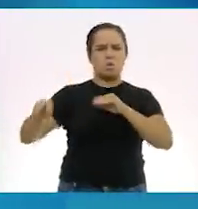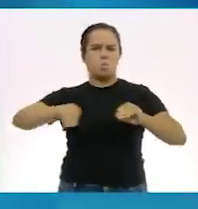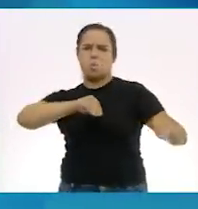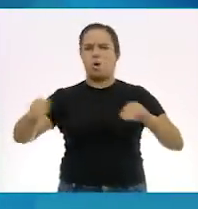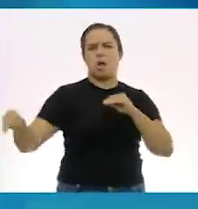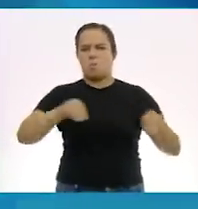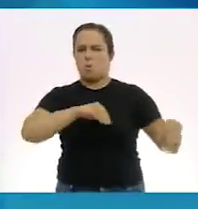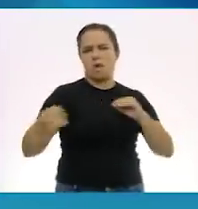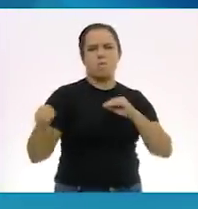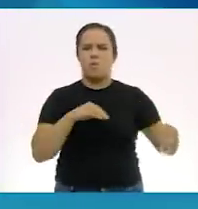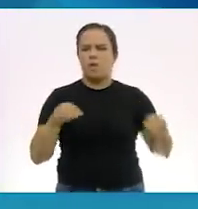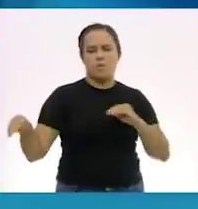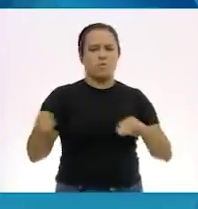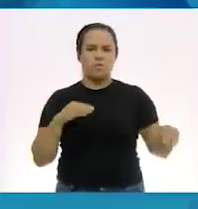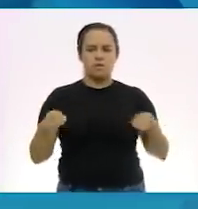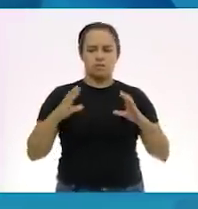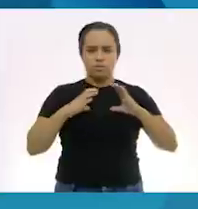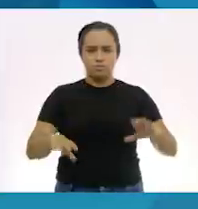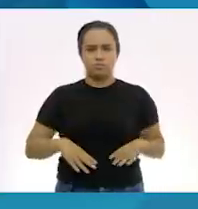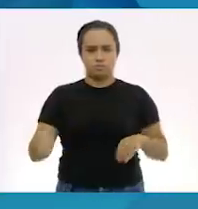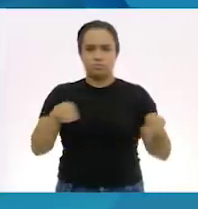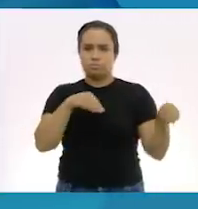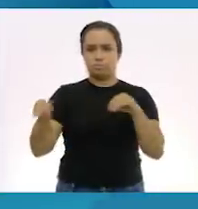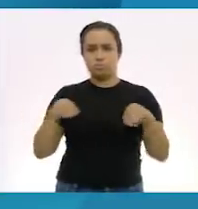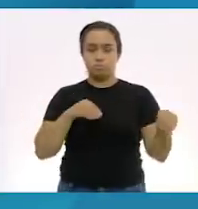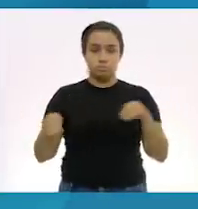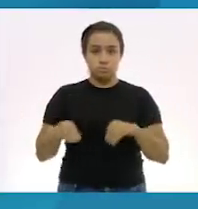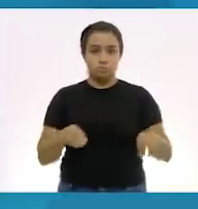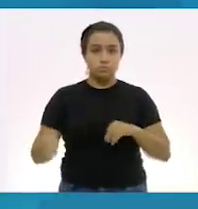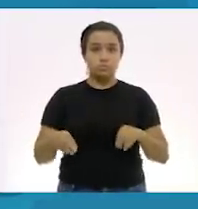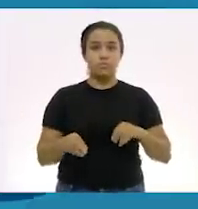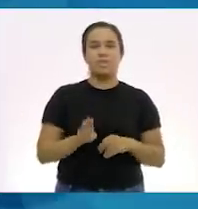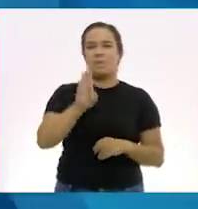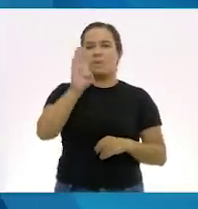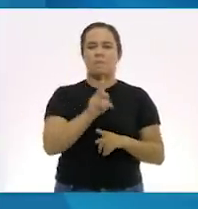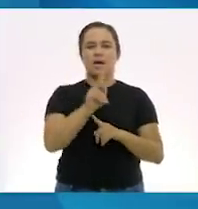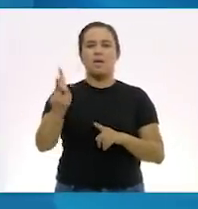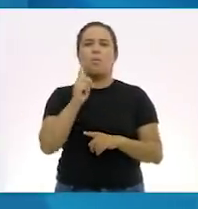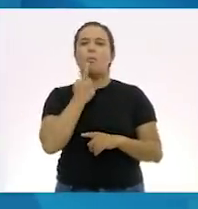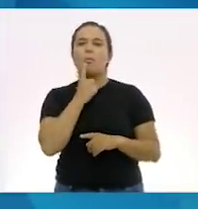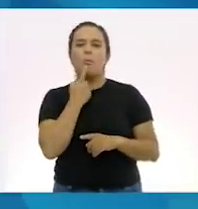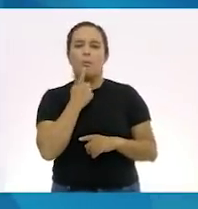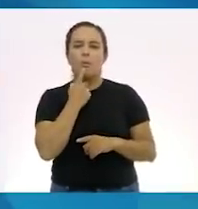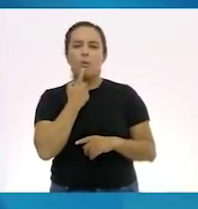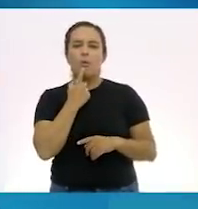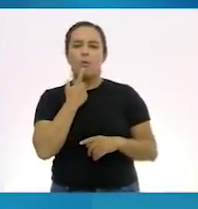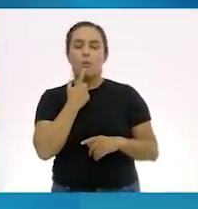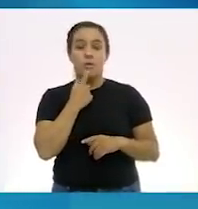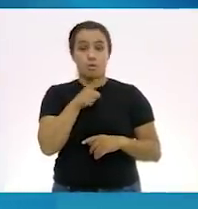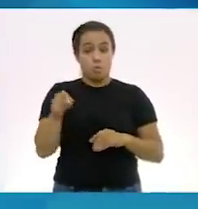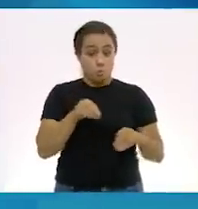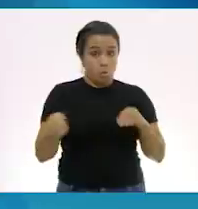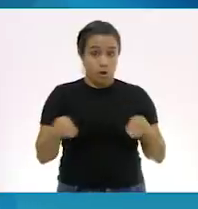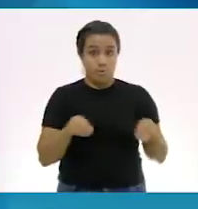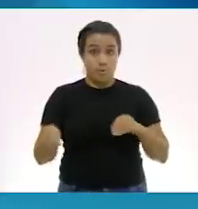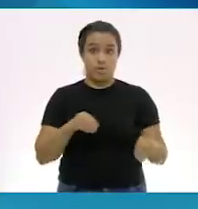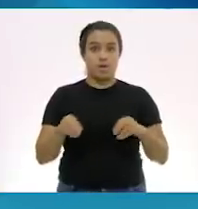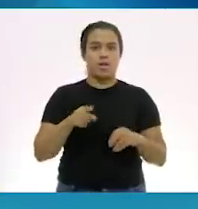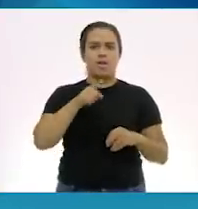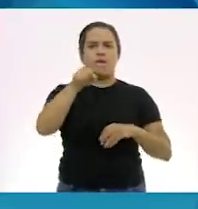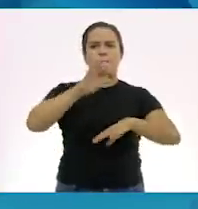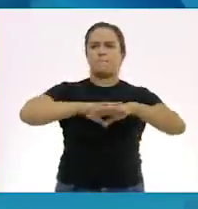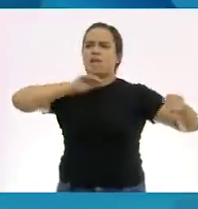Y círculos hacia adentro. Muy bien. Ahora vamos a mover los deditos